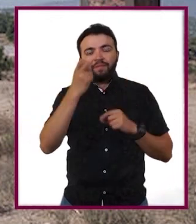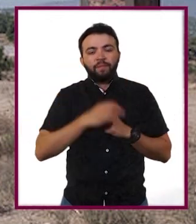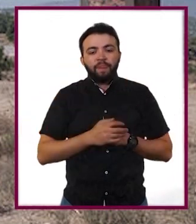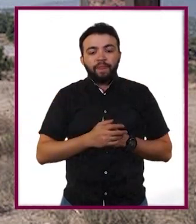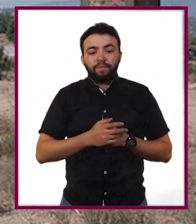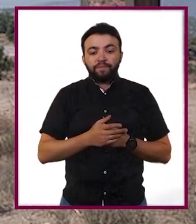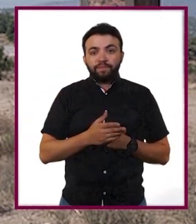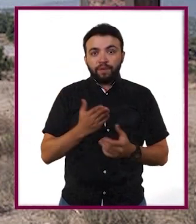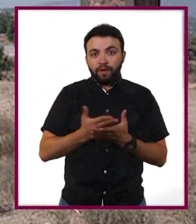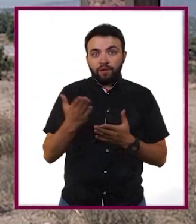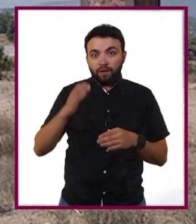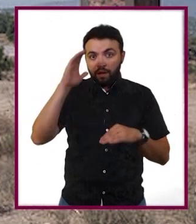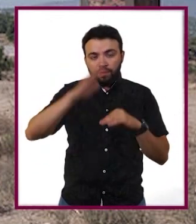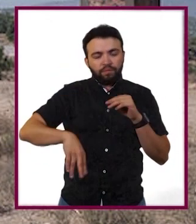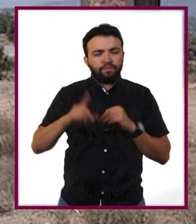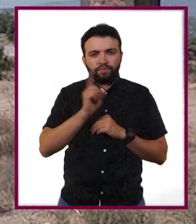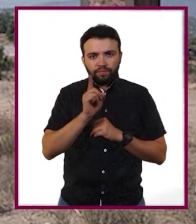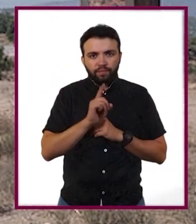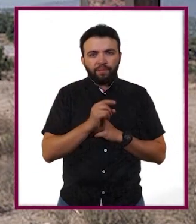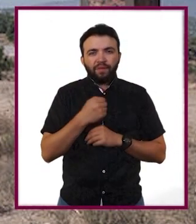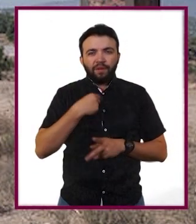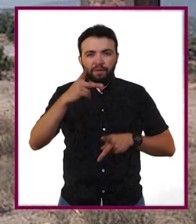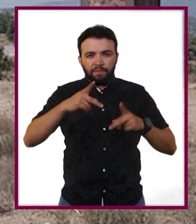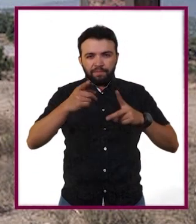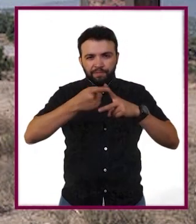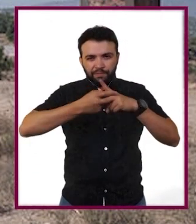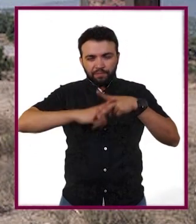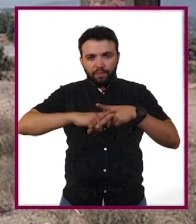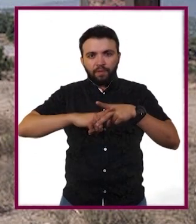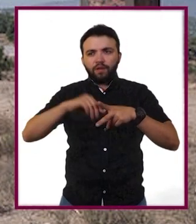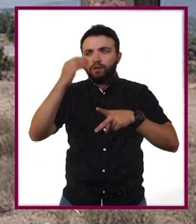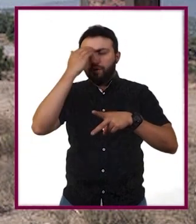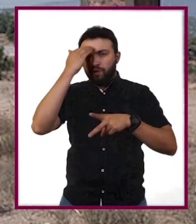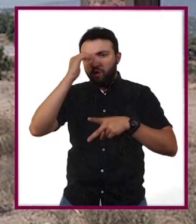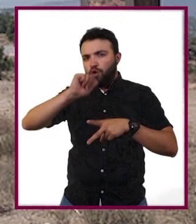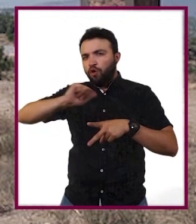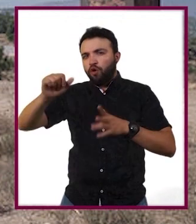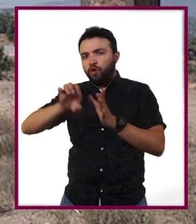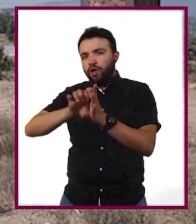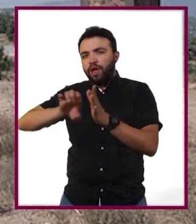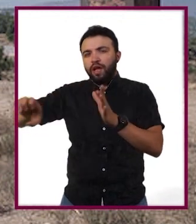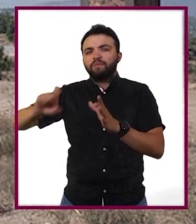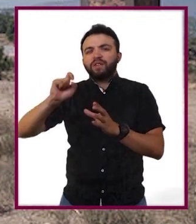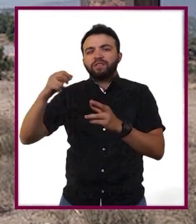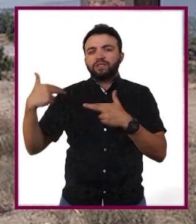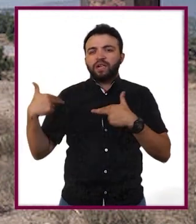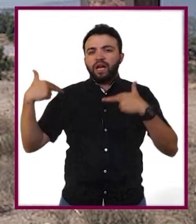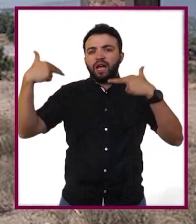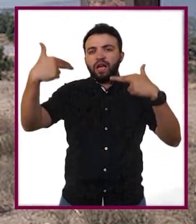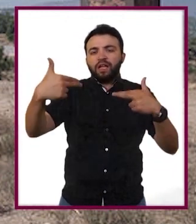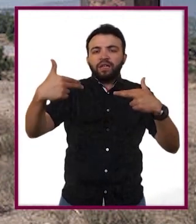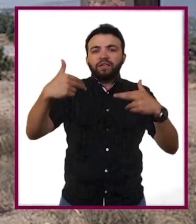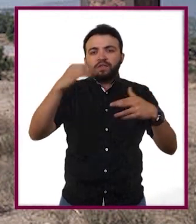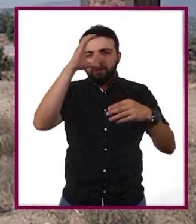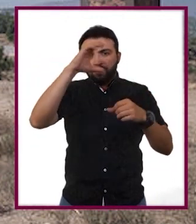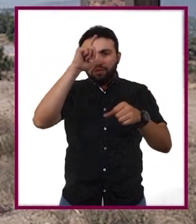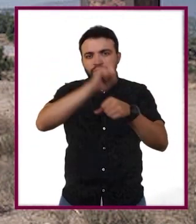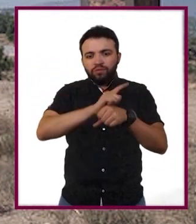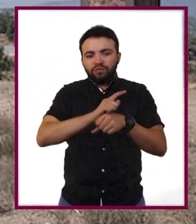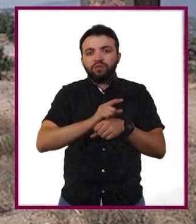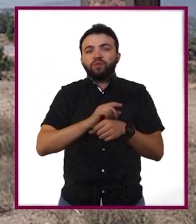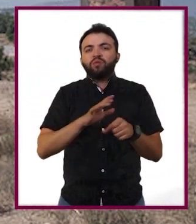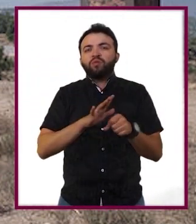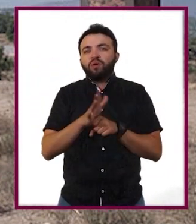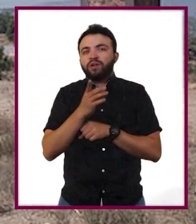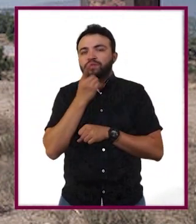no termina aquí. Como les platicamos al principio, también vamos a conocer otro ejemplo de nuestro patrimonio cultural, mejor dicho,